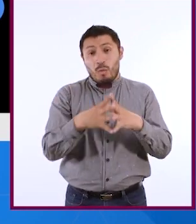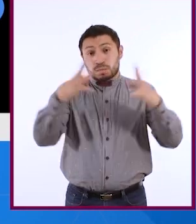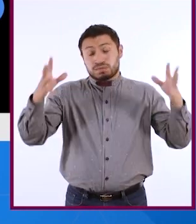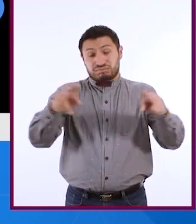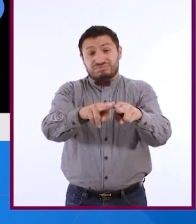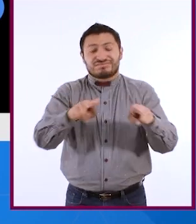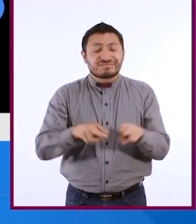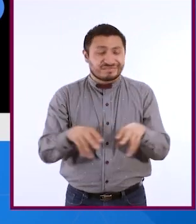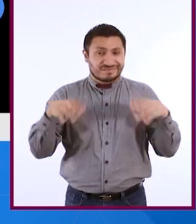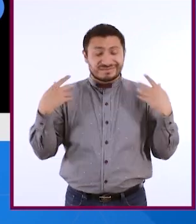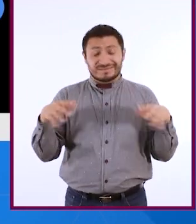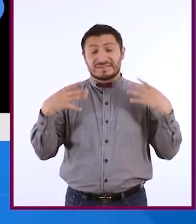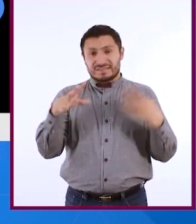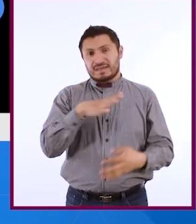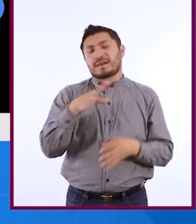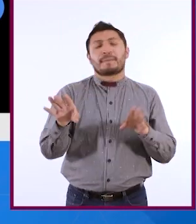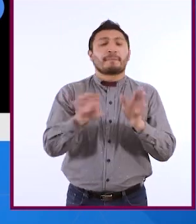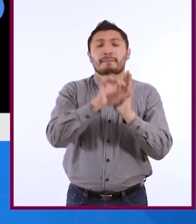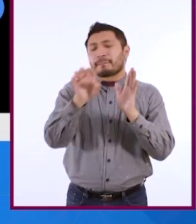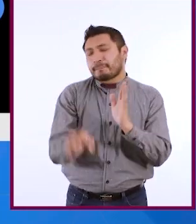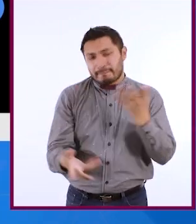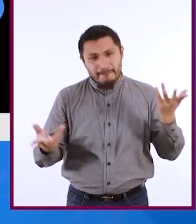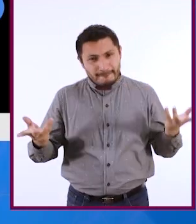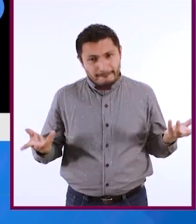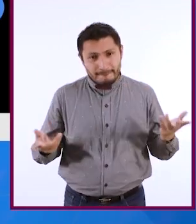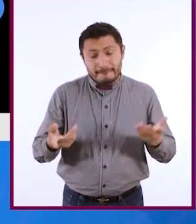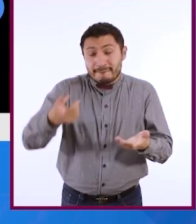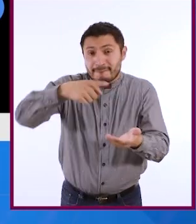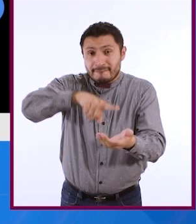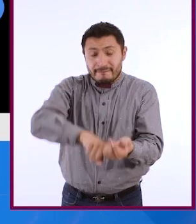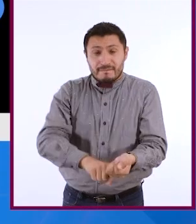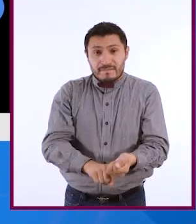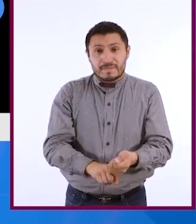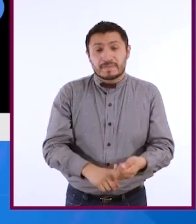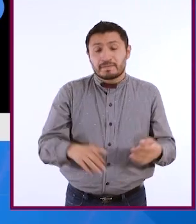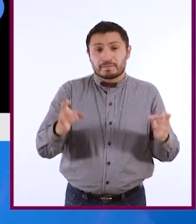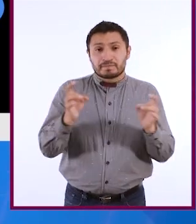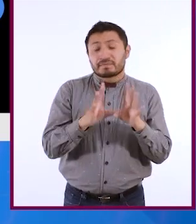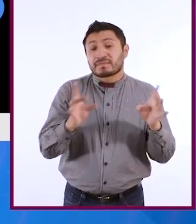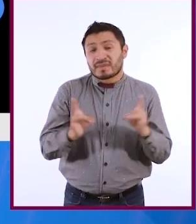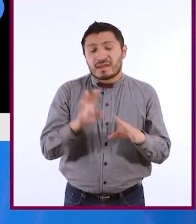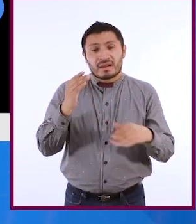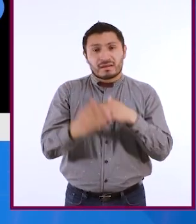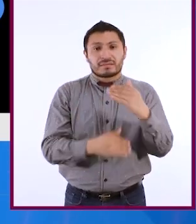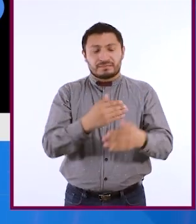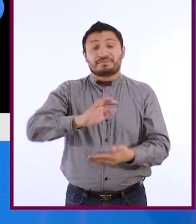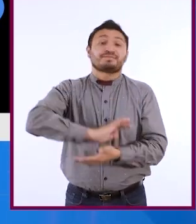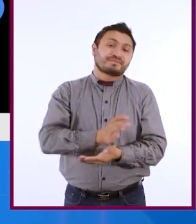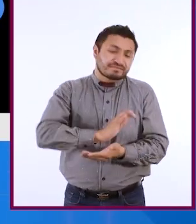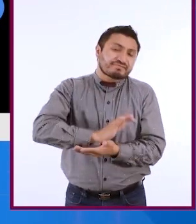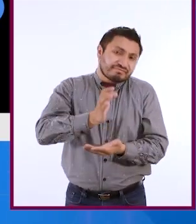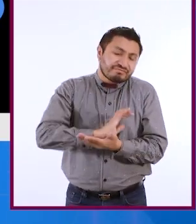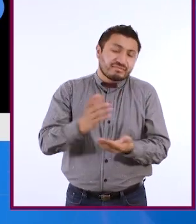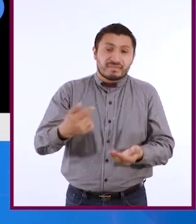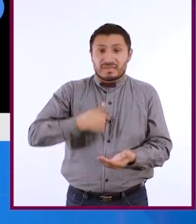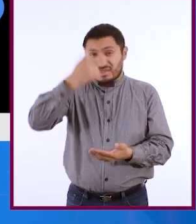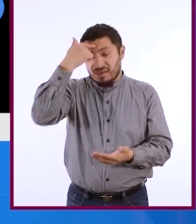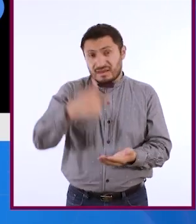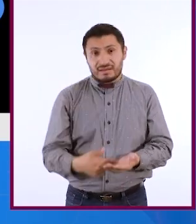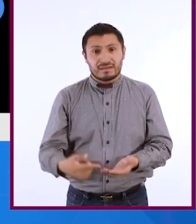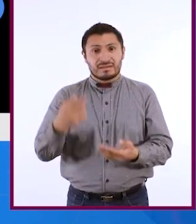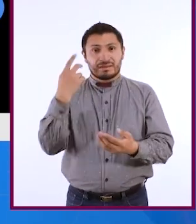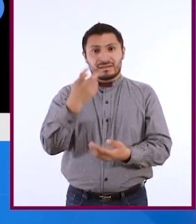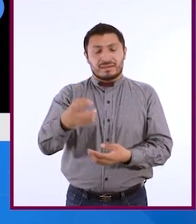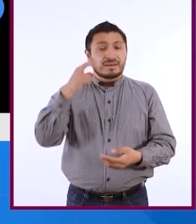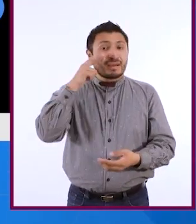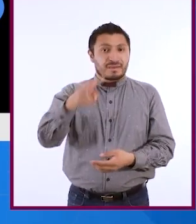nacionales, tienen pues como adentro como causa y como consecuencia la discriminación. Entonces creo que desde